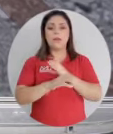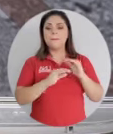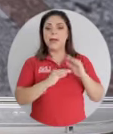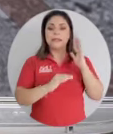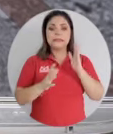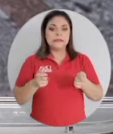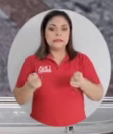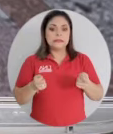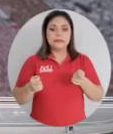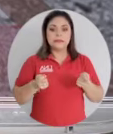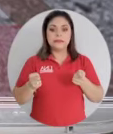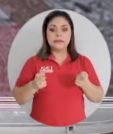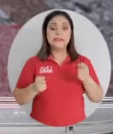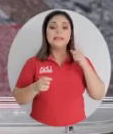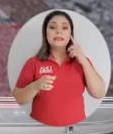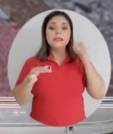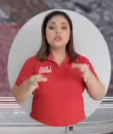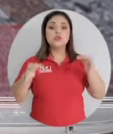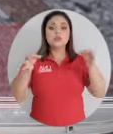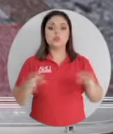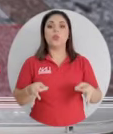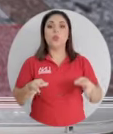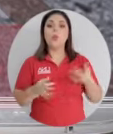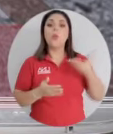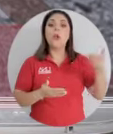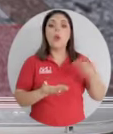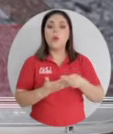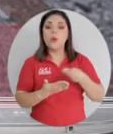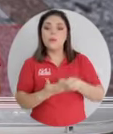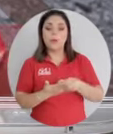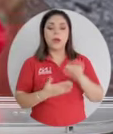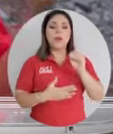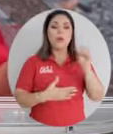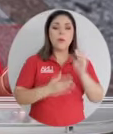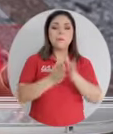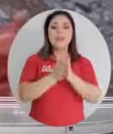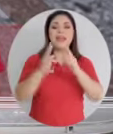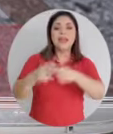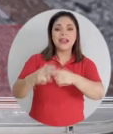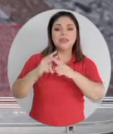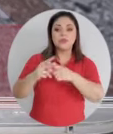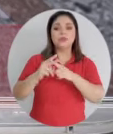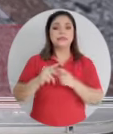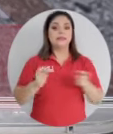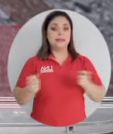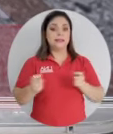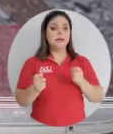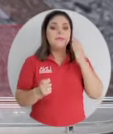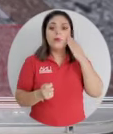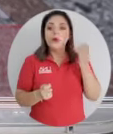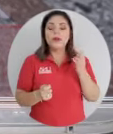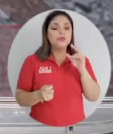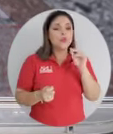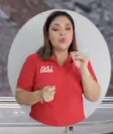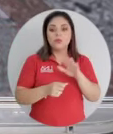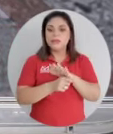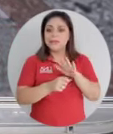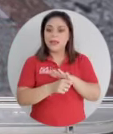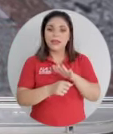más su toma de decisiones a la hora de compra o a la hora de solicitar créditos, porque no